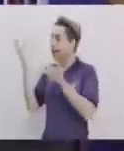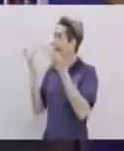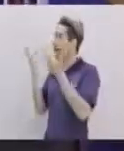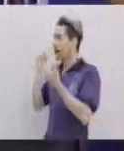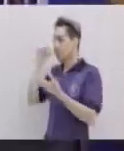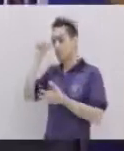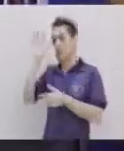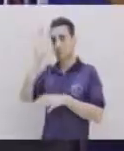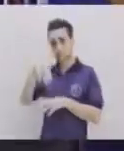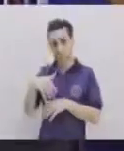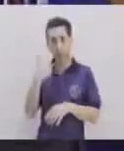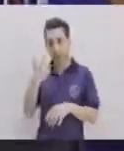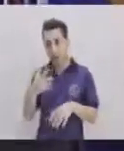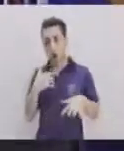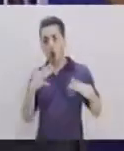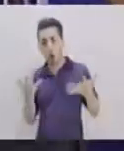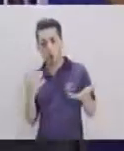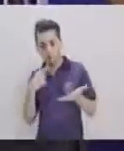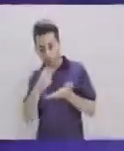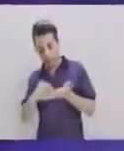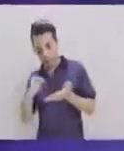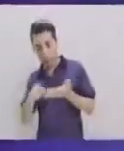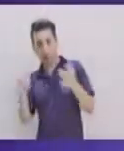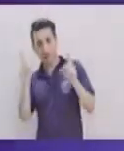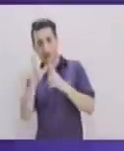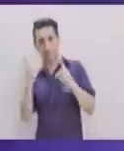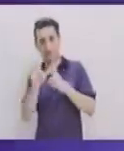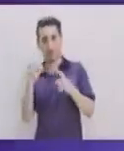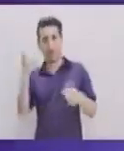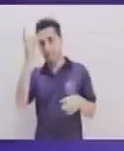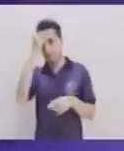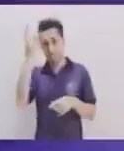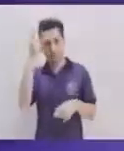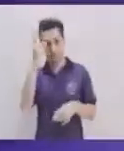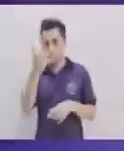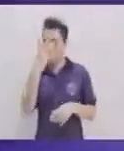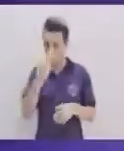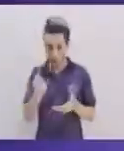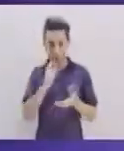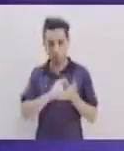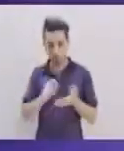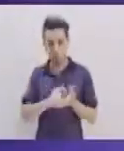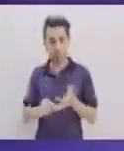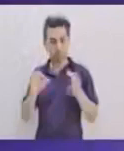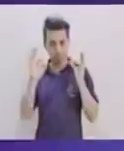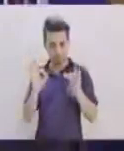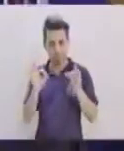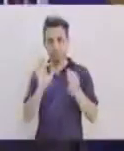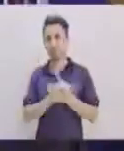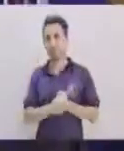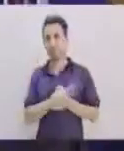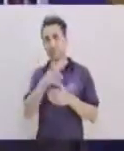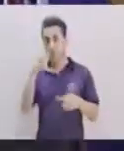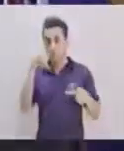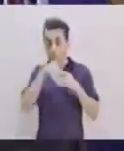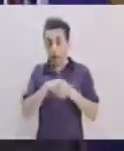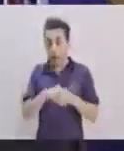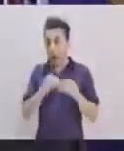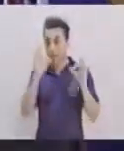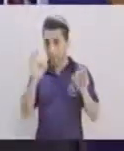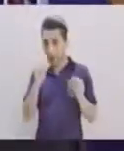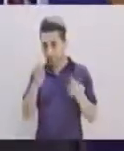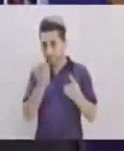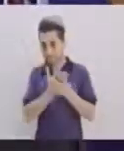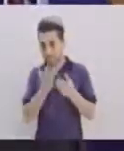que él vea la forma en que ustedes hacen sus letras. Yo sé que van a hacer todo muy bonito y lo van a dejar muy bien guardado en